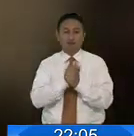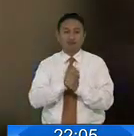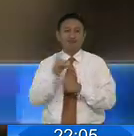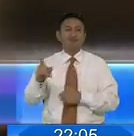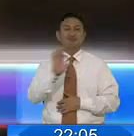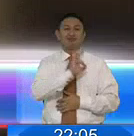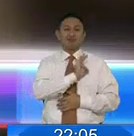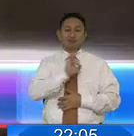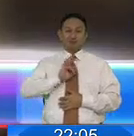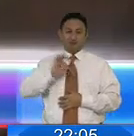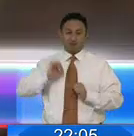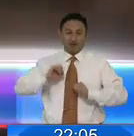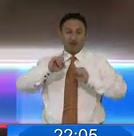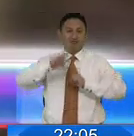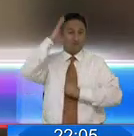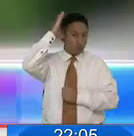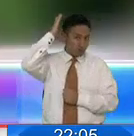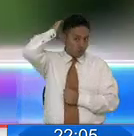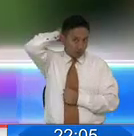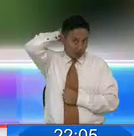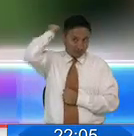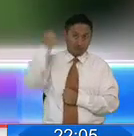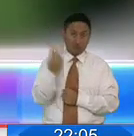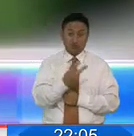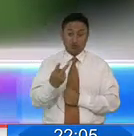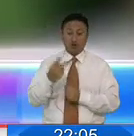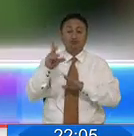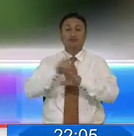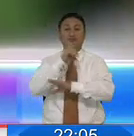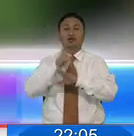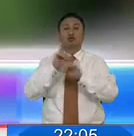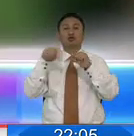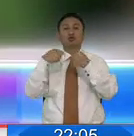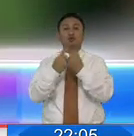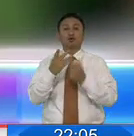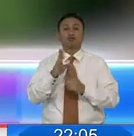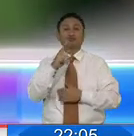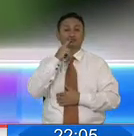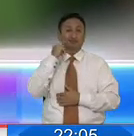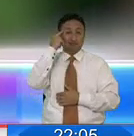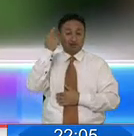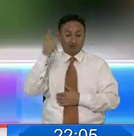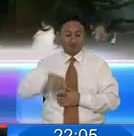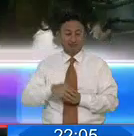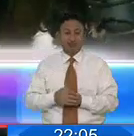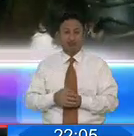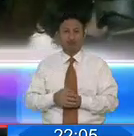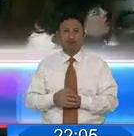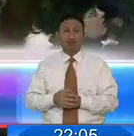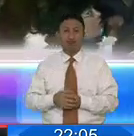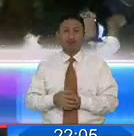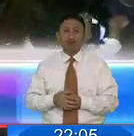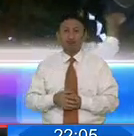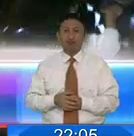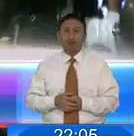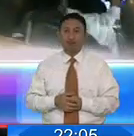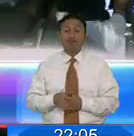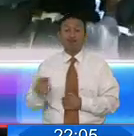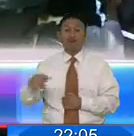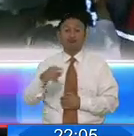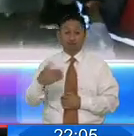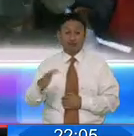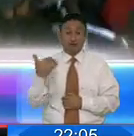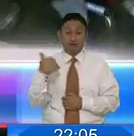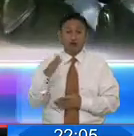paola pabón y virgilio hernández ambos dirigentes del correísmo procesados por rebelión durante el paro y es que hay pruebas